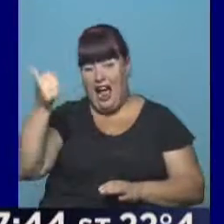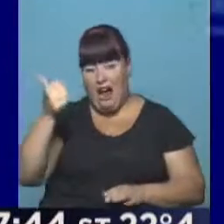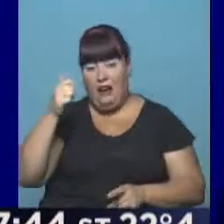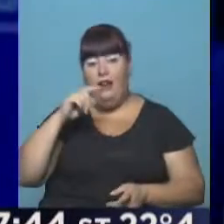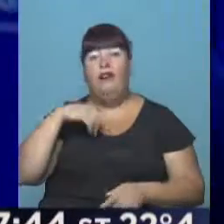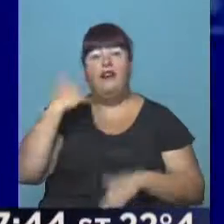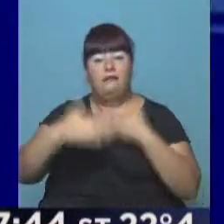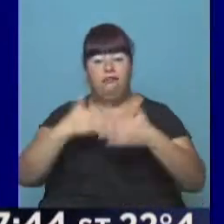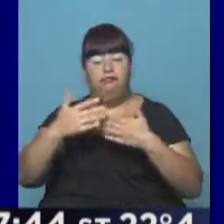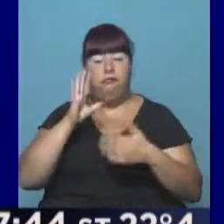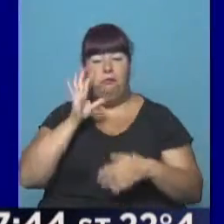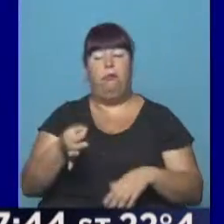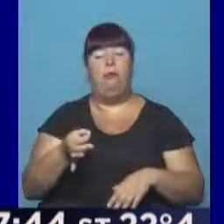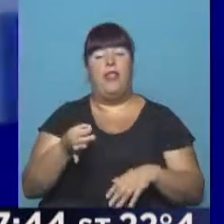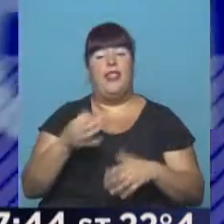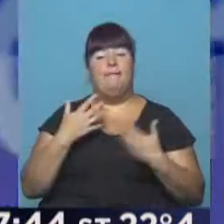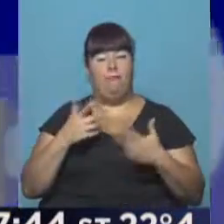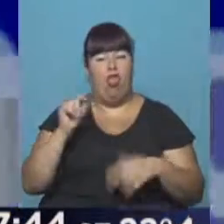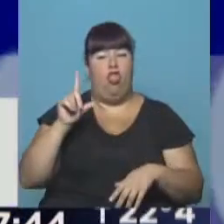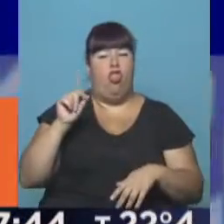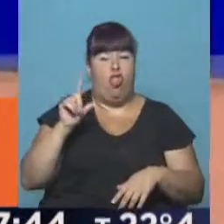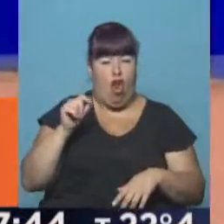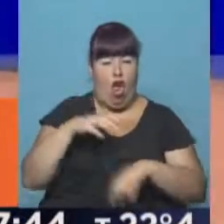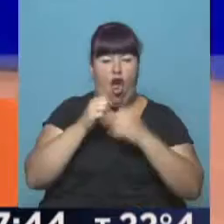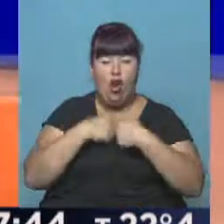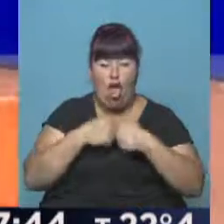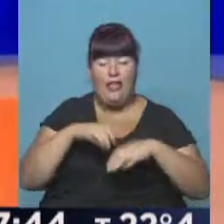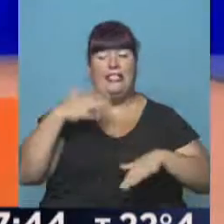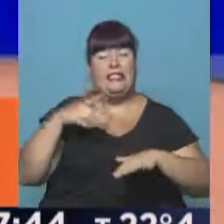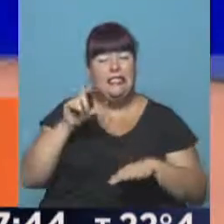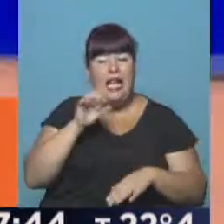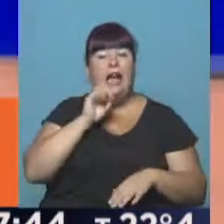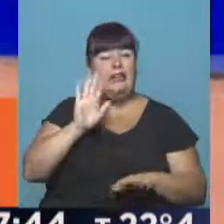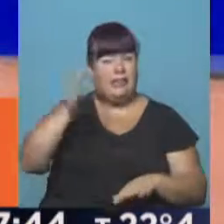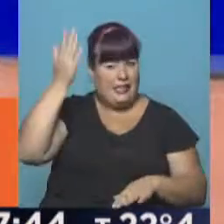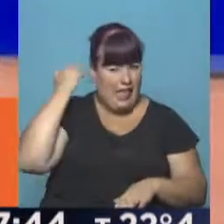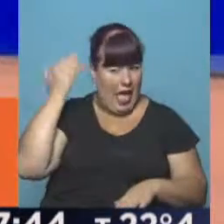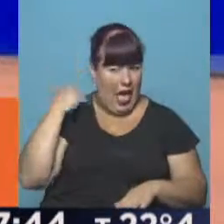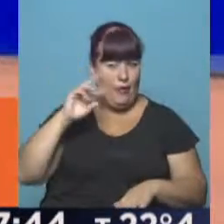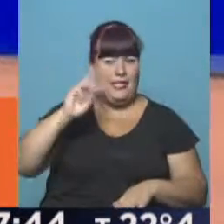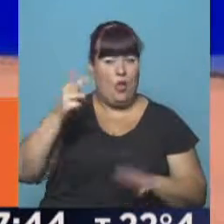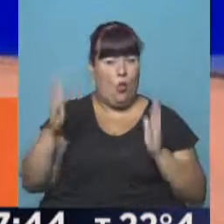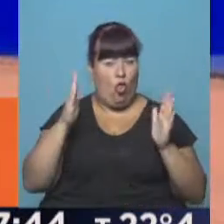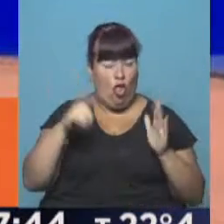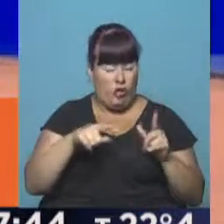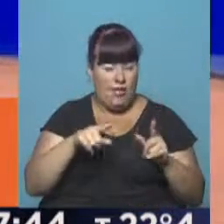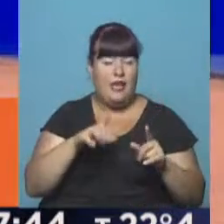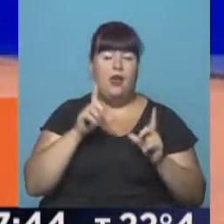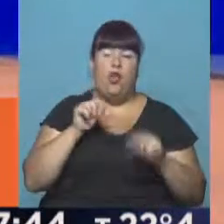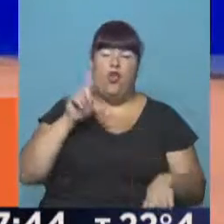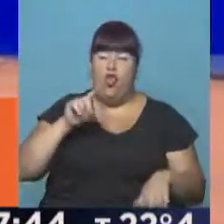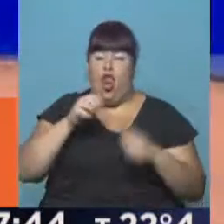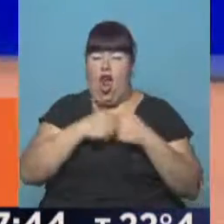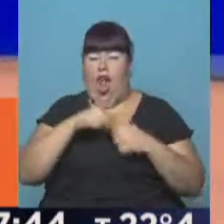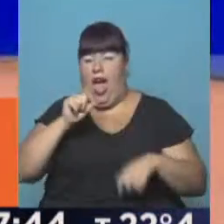y empezó a sentir ya unos muy fuertes dolores de rodilla que lo venía trayendo desde el segundo set. Sentía fuertes dolores